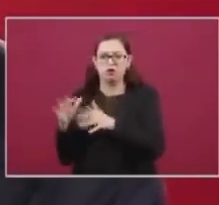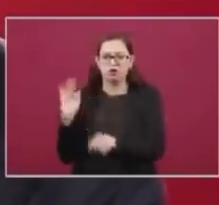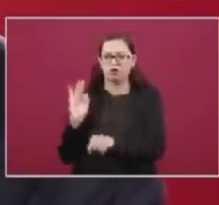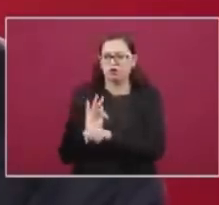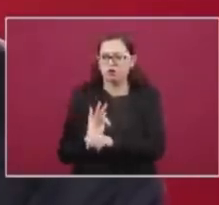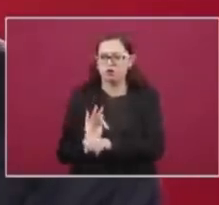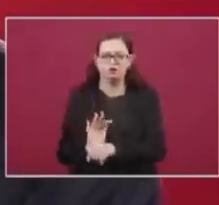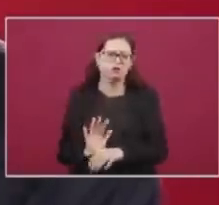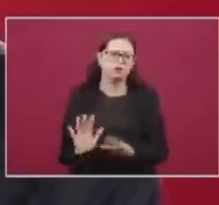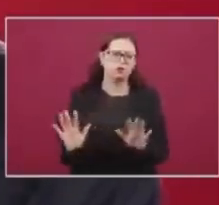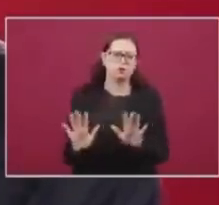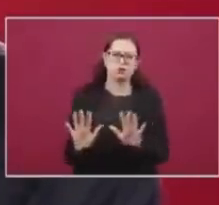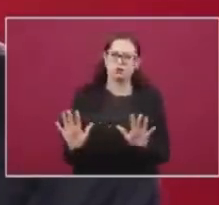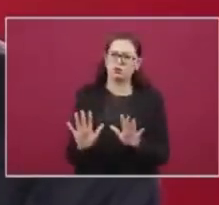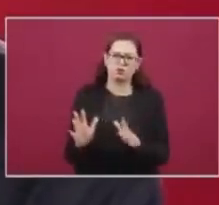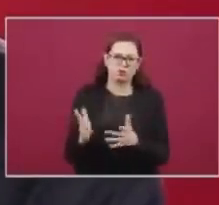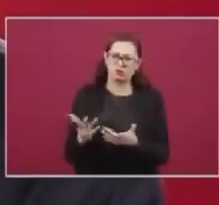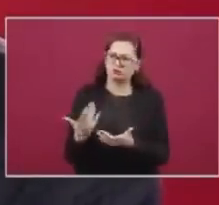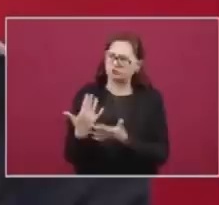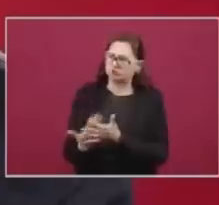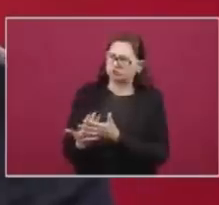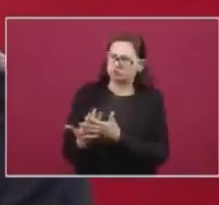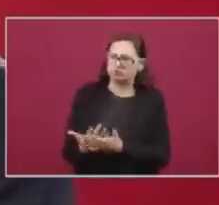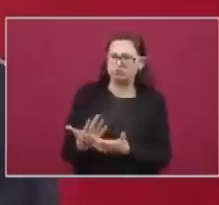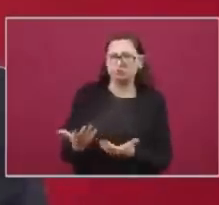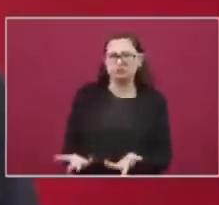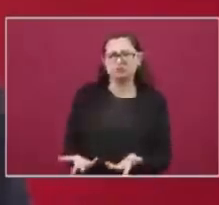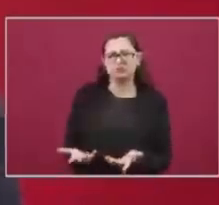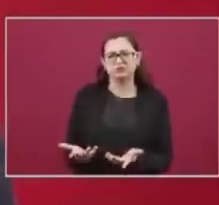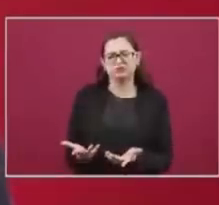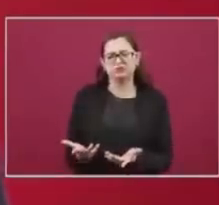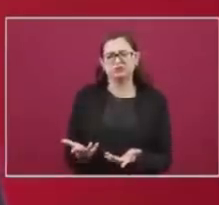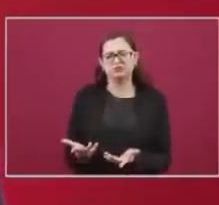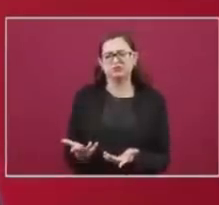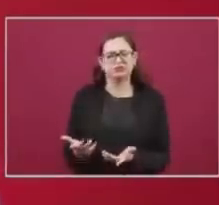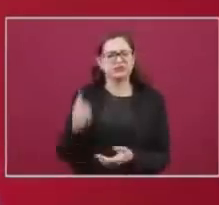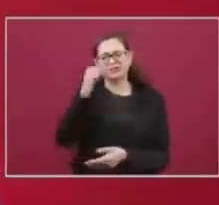porque como ha sucedido siempre en la historia, para defender